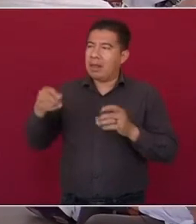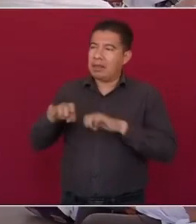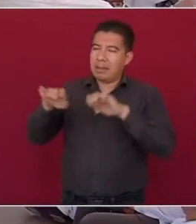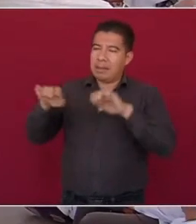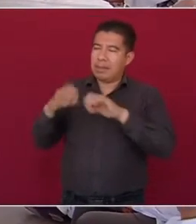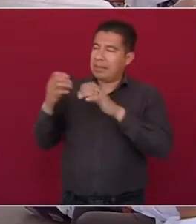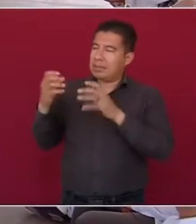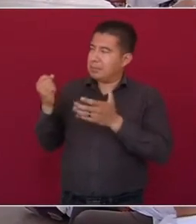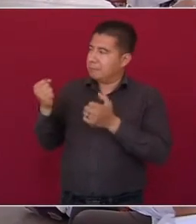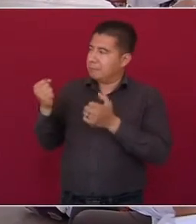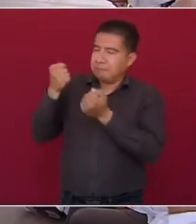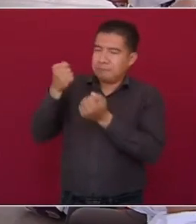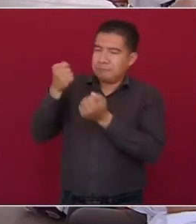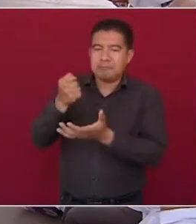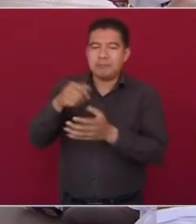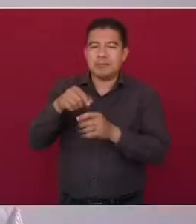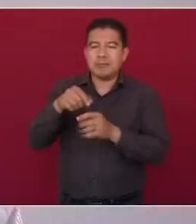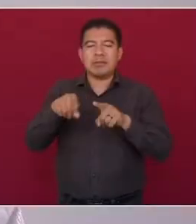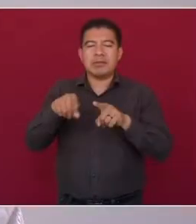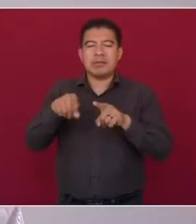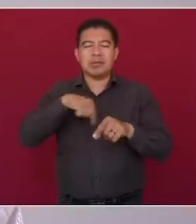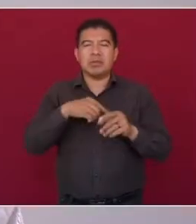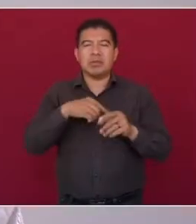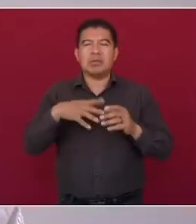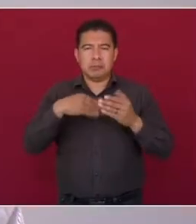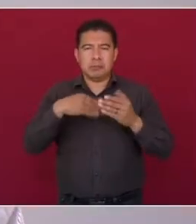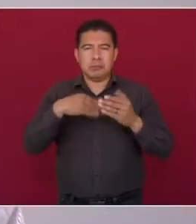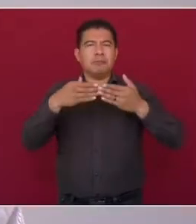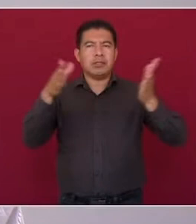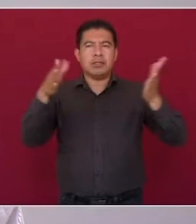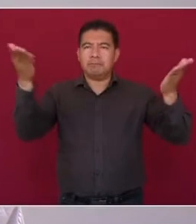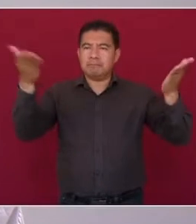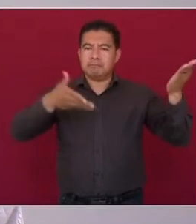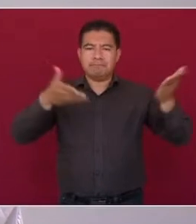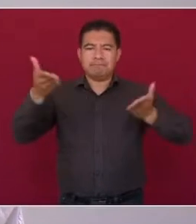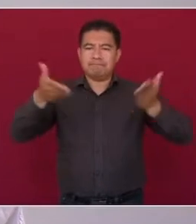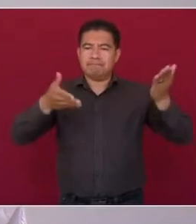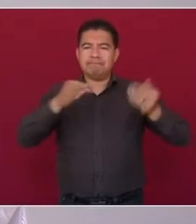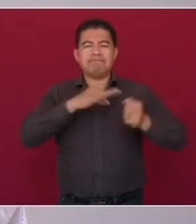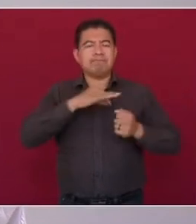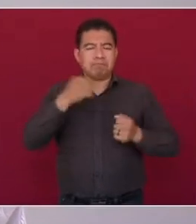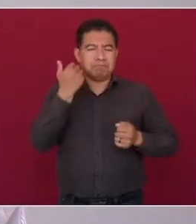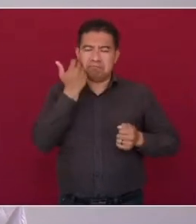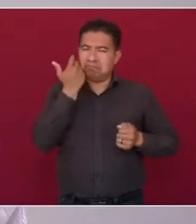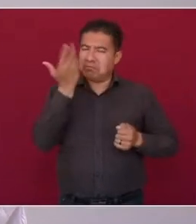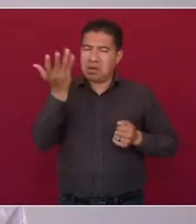y nosotros tenemos abiertas las puertas a la inversión extranjera